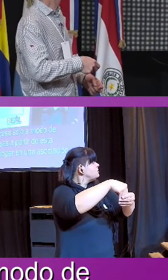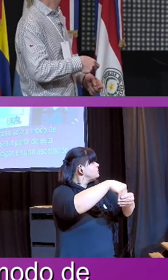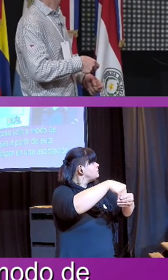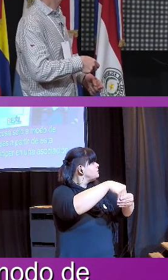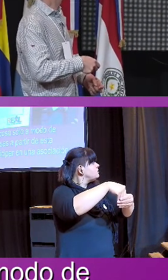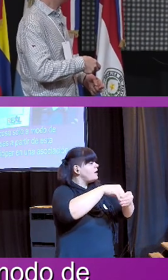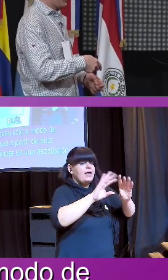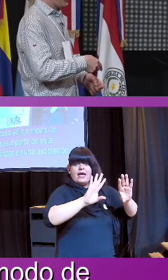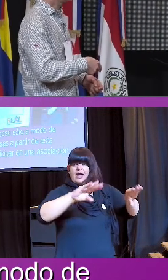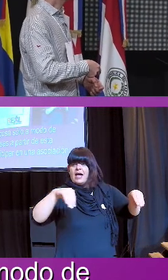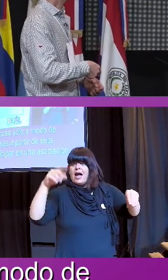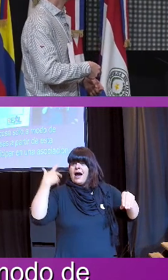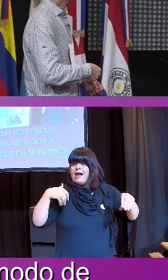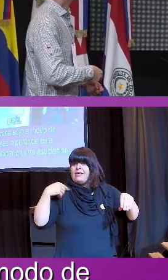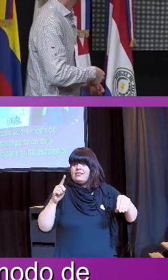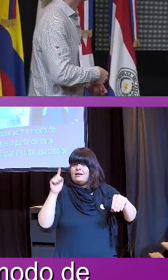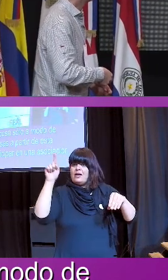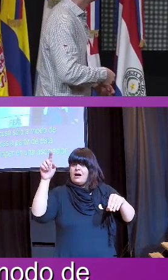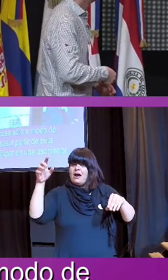Argentina el 31%.